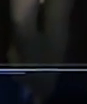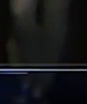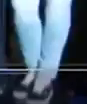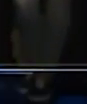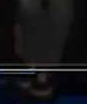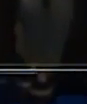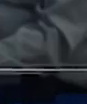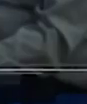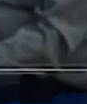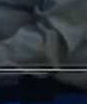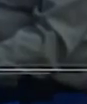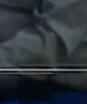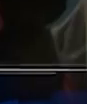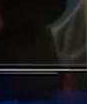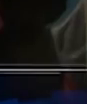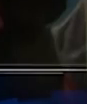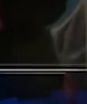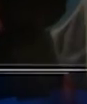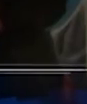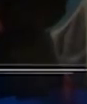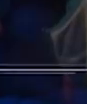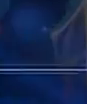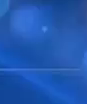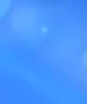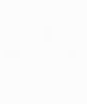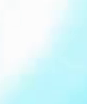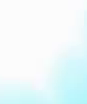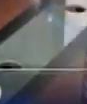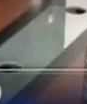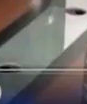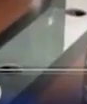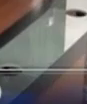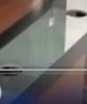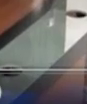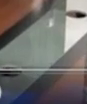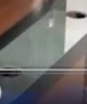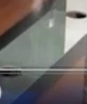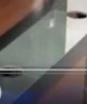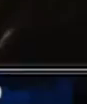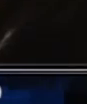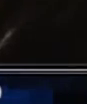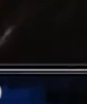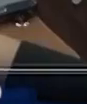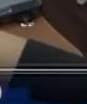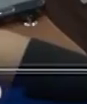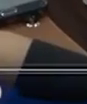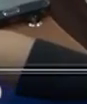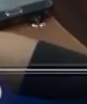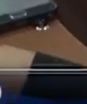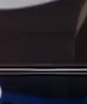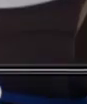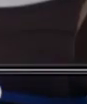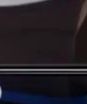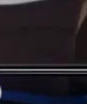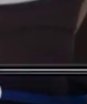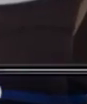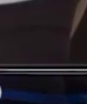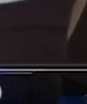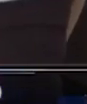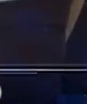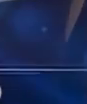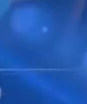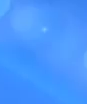Foro de la Juventud se realizará durante 2 días en el país. Conozca cómo obtener un permiso de funcionamiento en menos